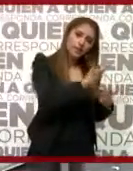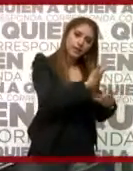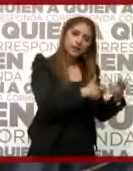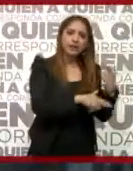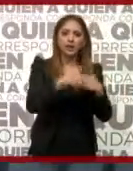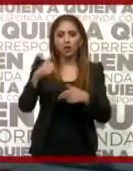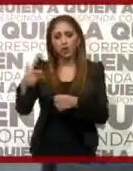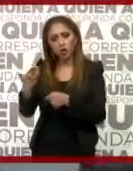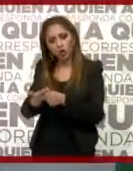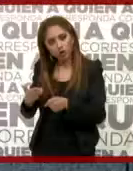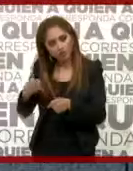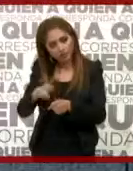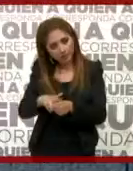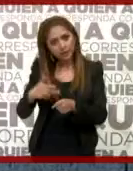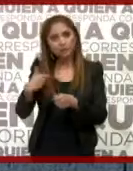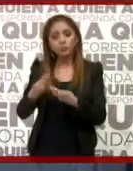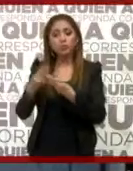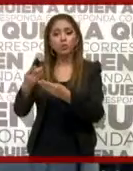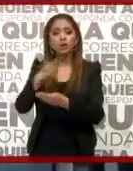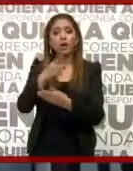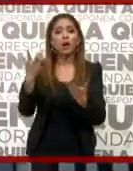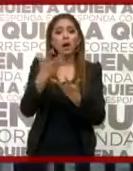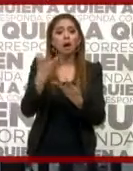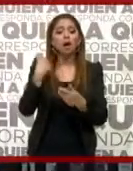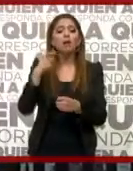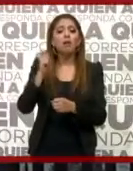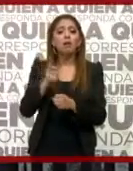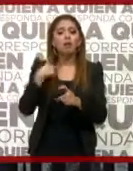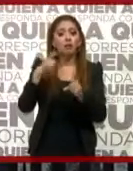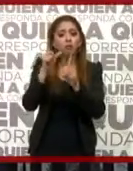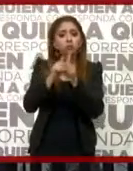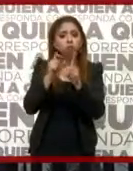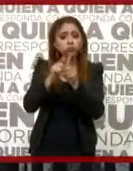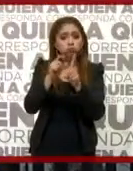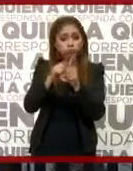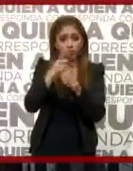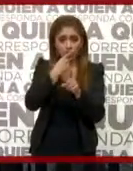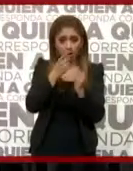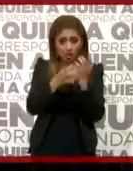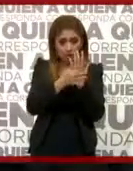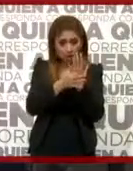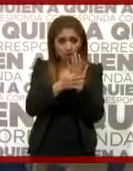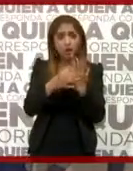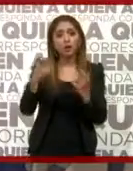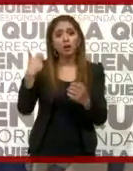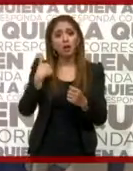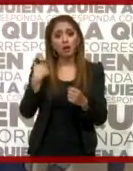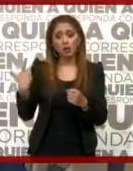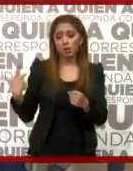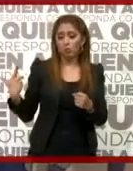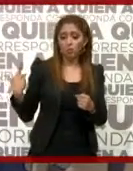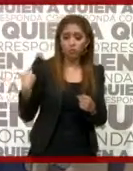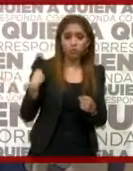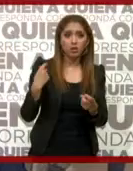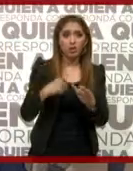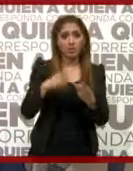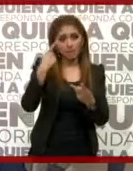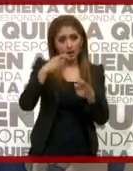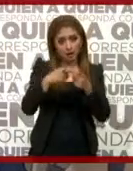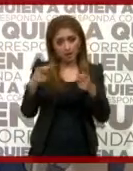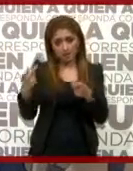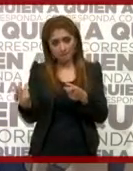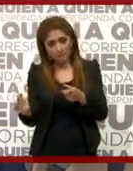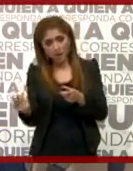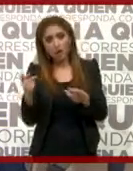hacen, se comienzan a burlar de mí pidiéndome que la carta de vacunación, que la cartilla del perro, que el acta